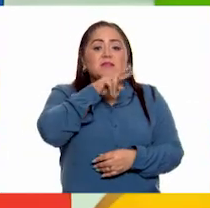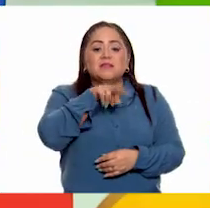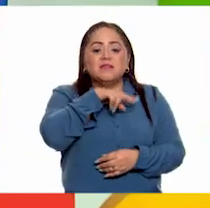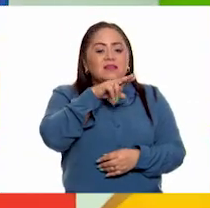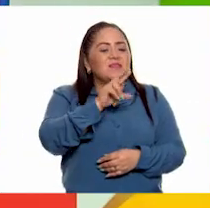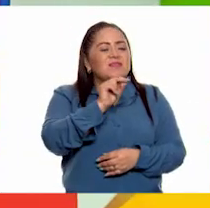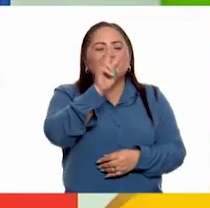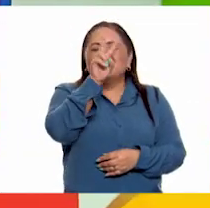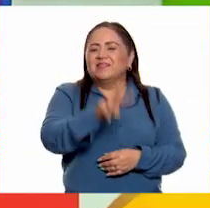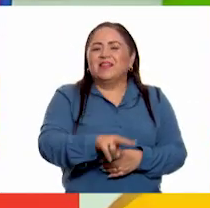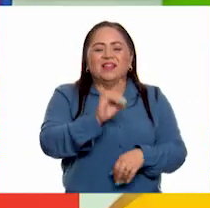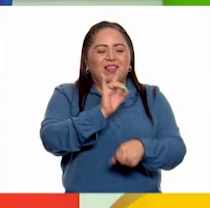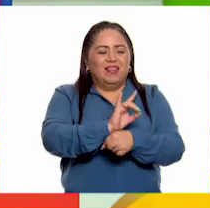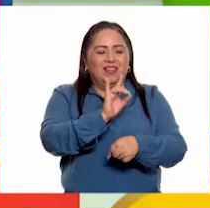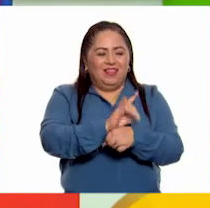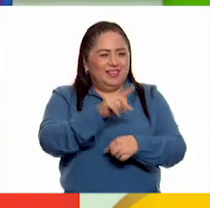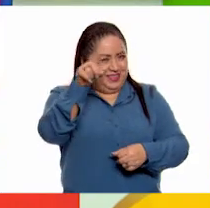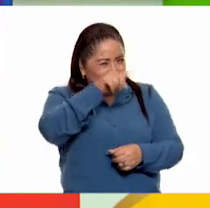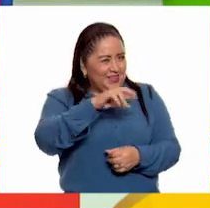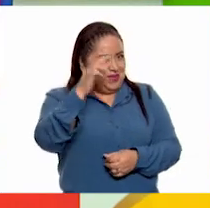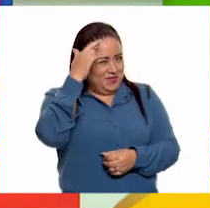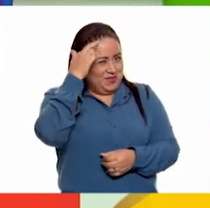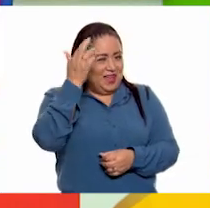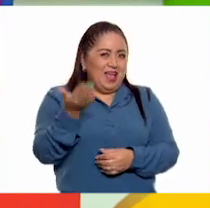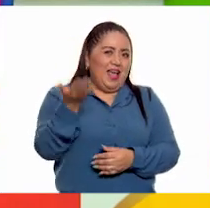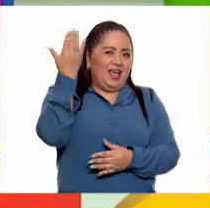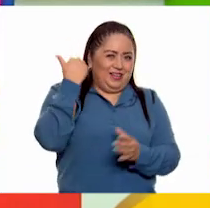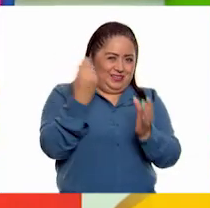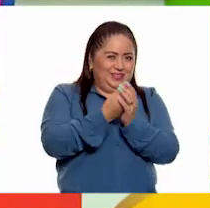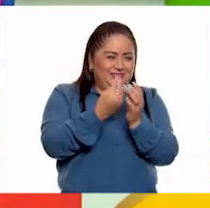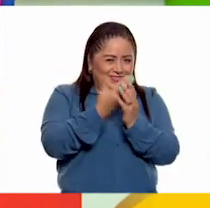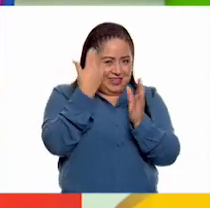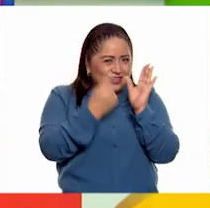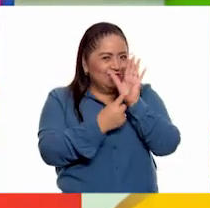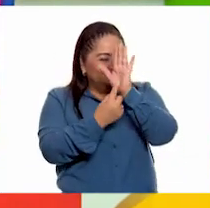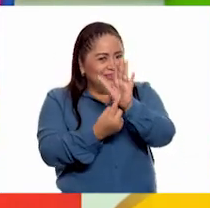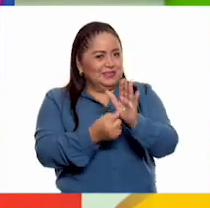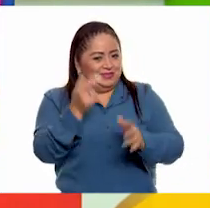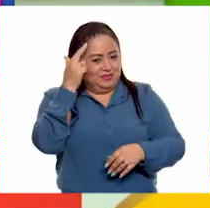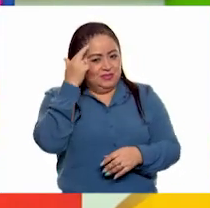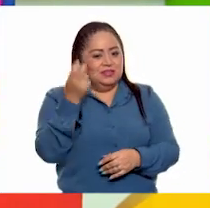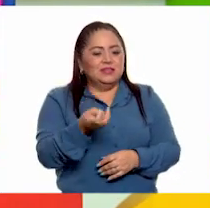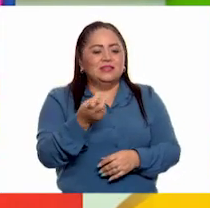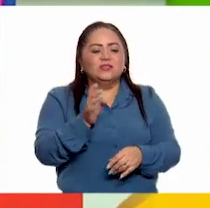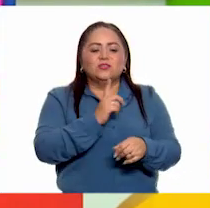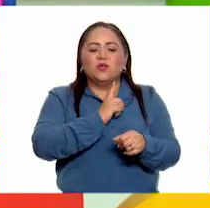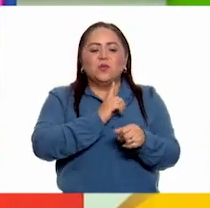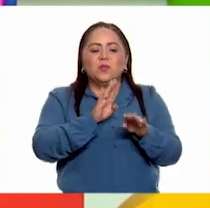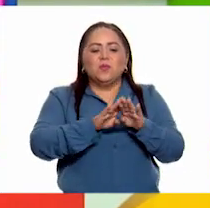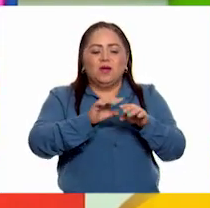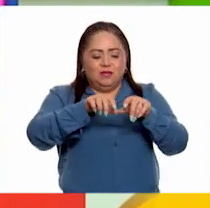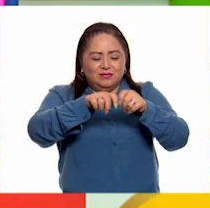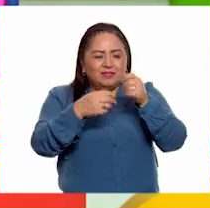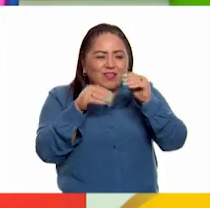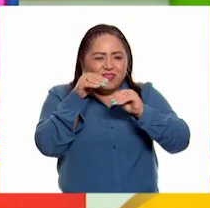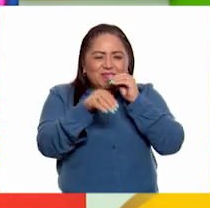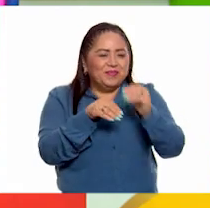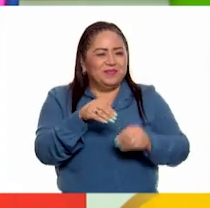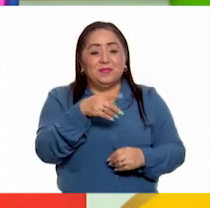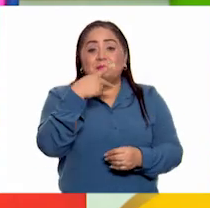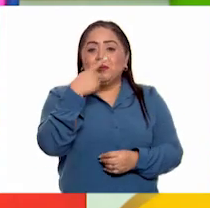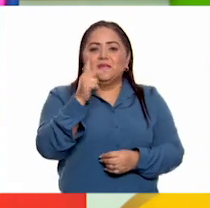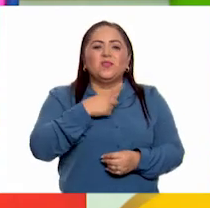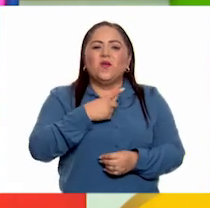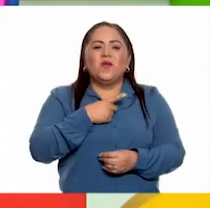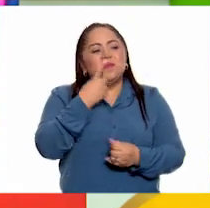es real. ¿Se acuerdan? En otra sesión ya se las había enseñado. Es de mi costal de exploración. Y la